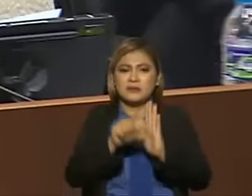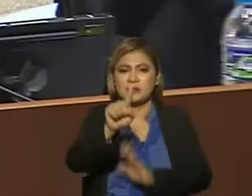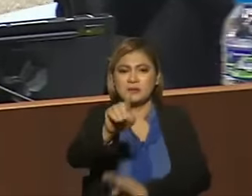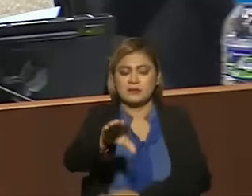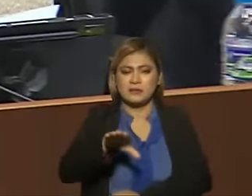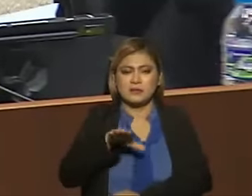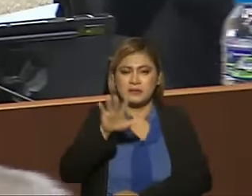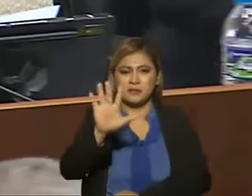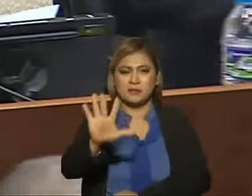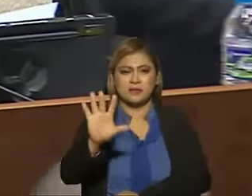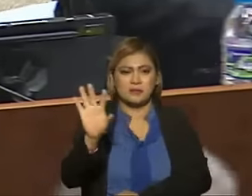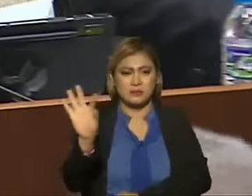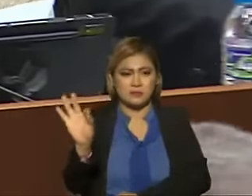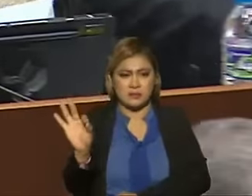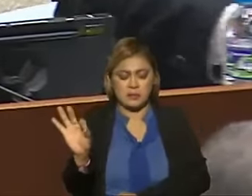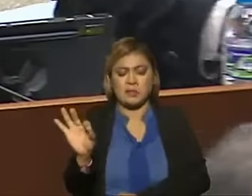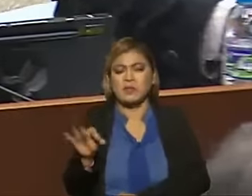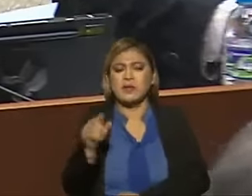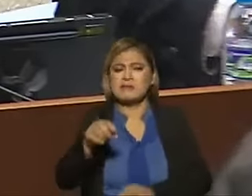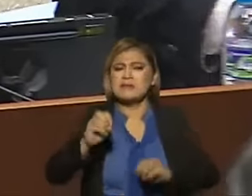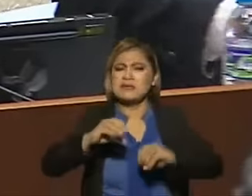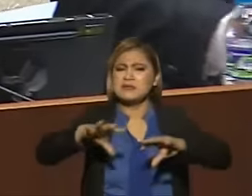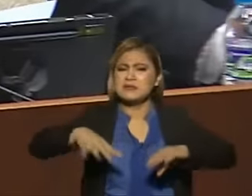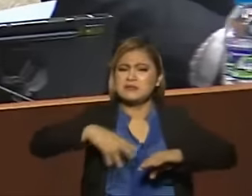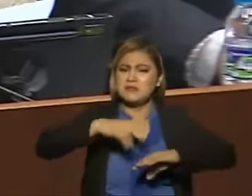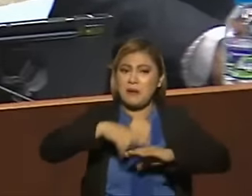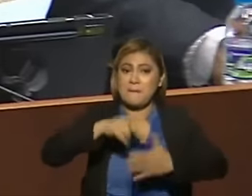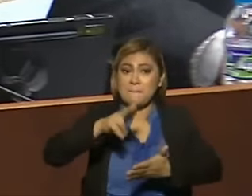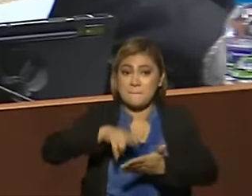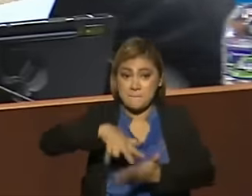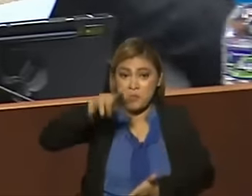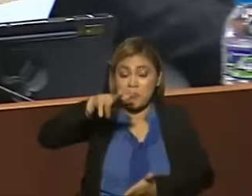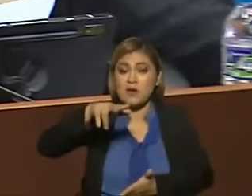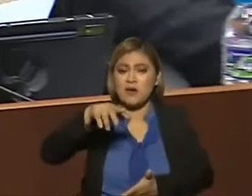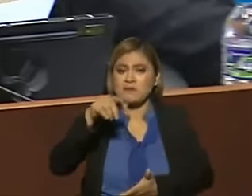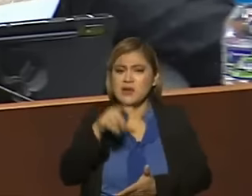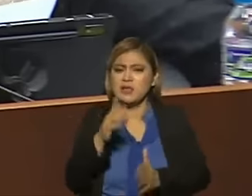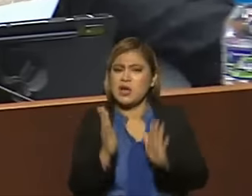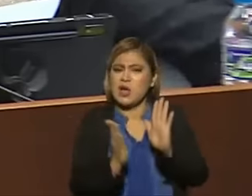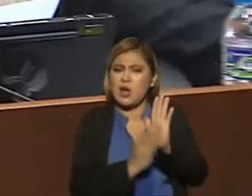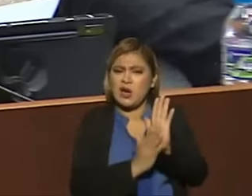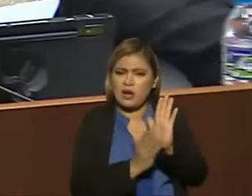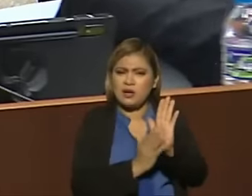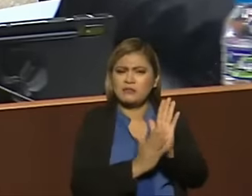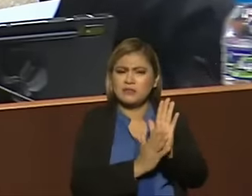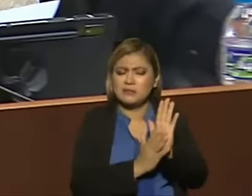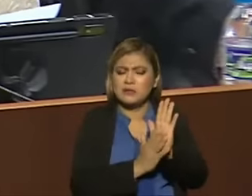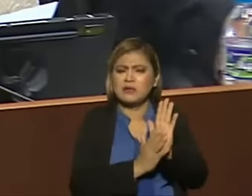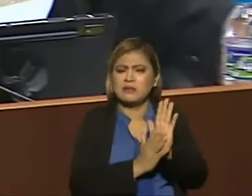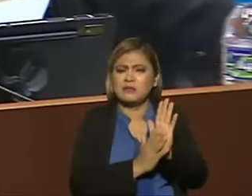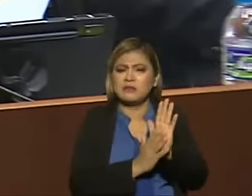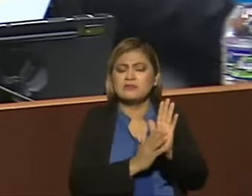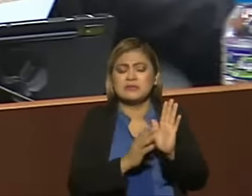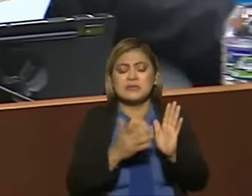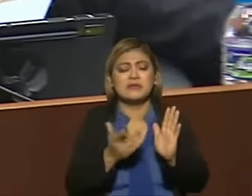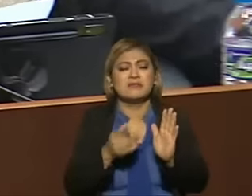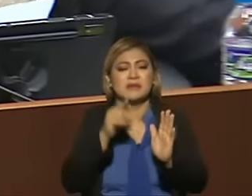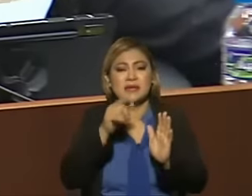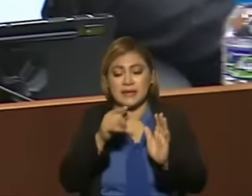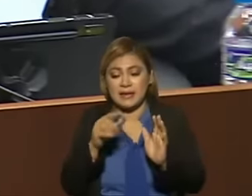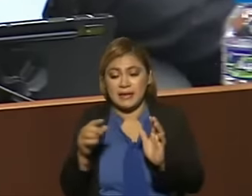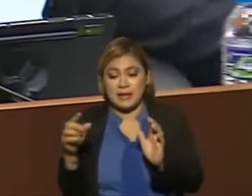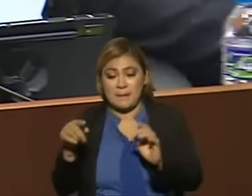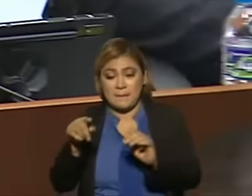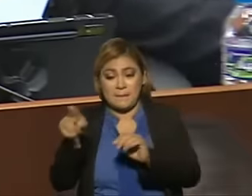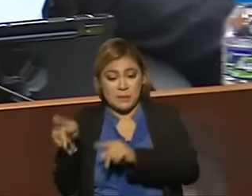Política establece como función de la Asamblea Nacional aprobar o improbar los contratos en los cuales sea parte o tenga interés el Estado